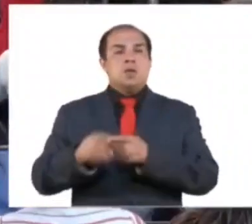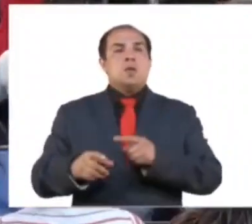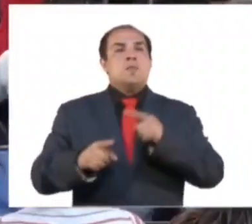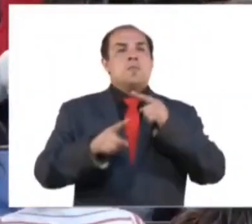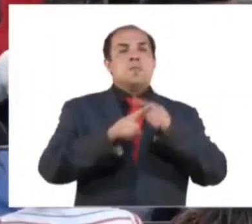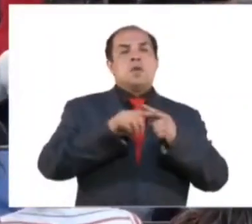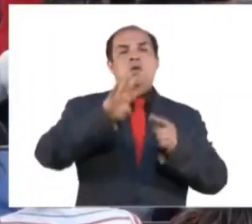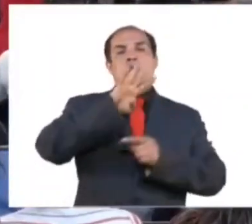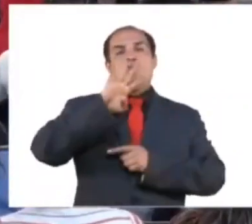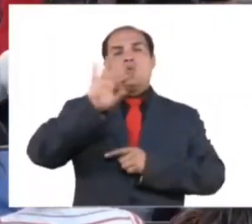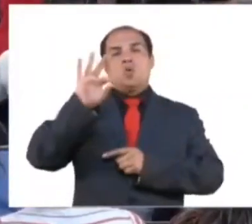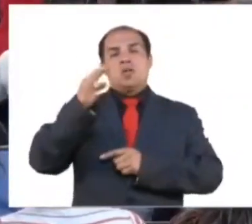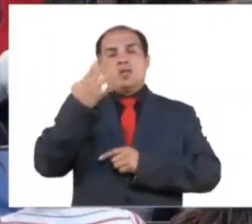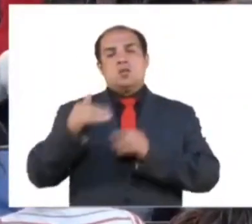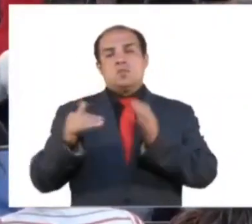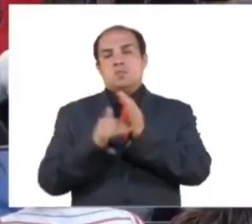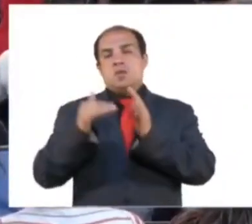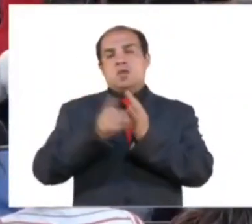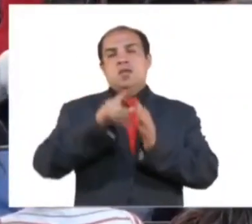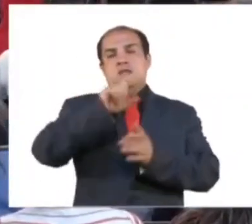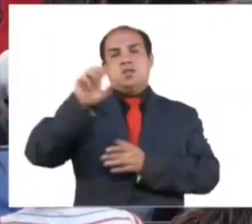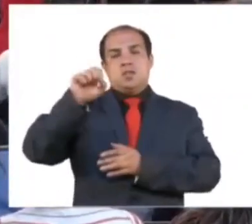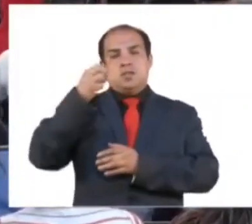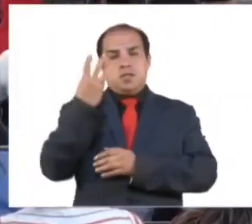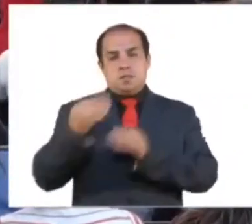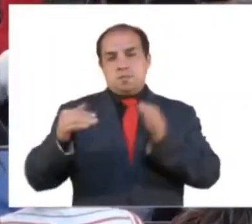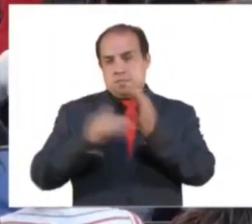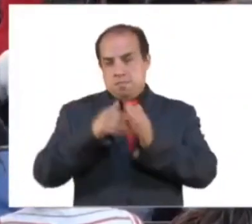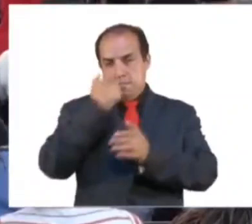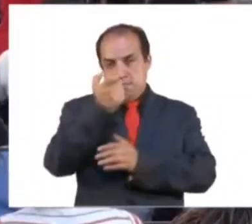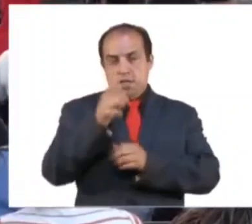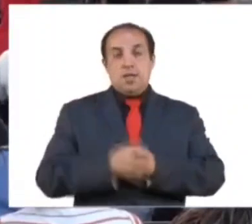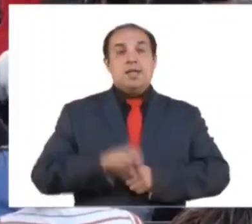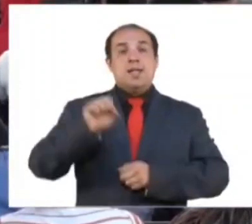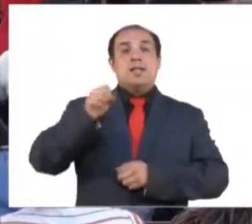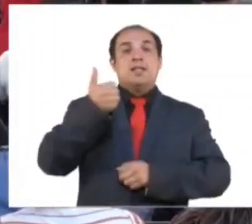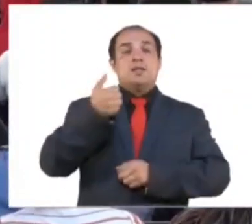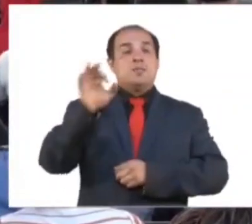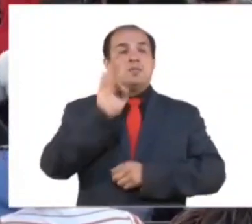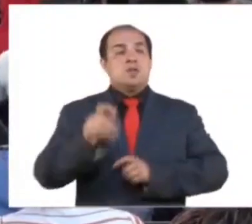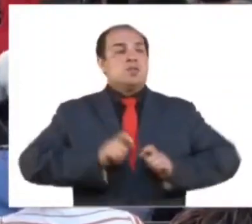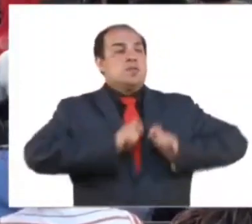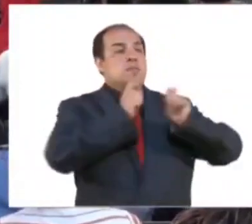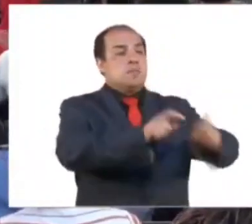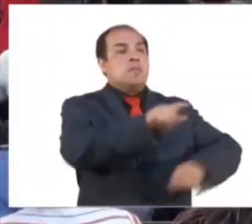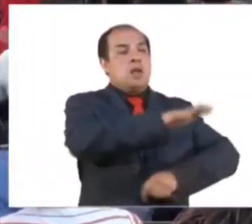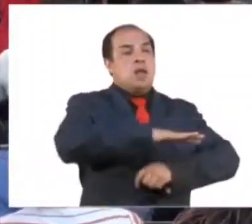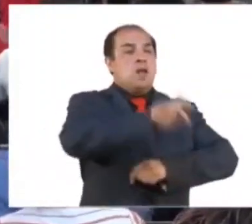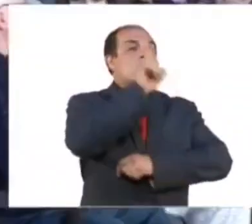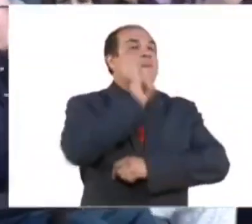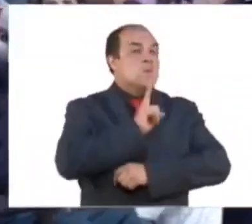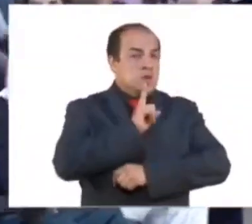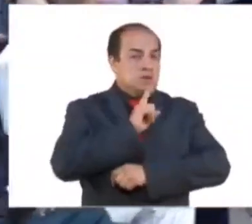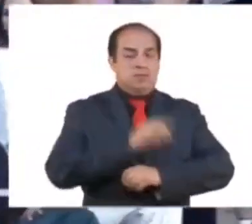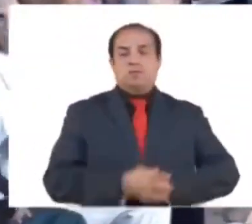45,173,000 pesos y el 66% corresponde para mujeres. Así es que